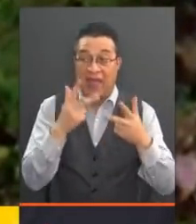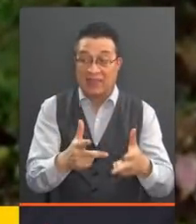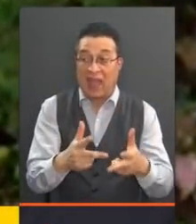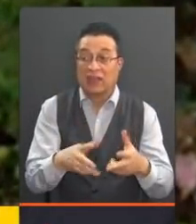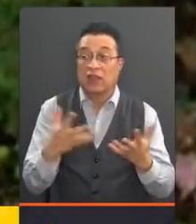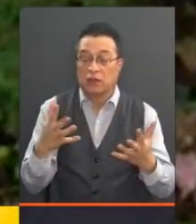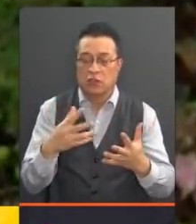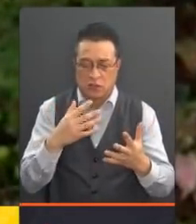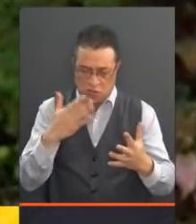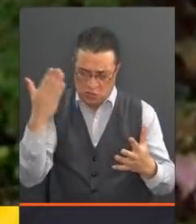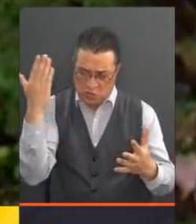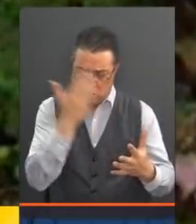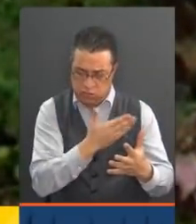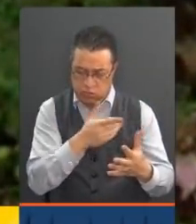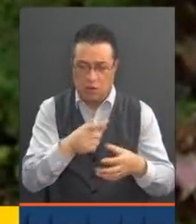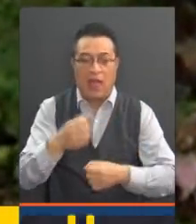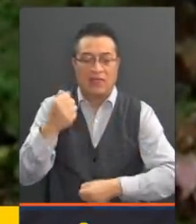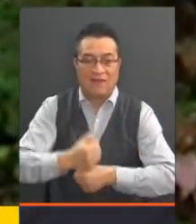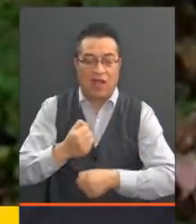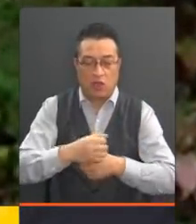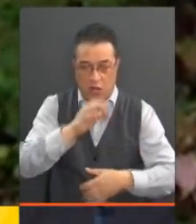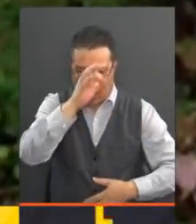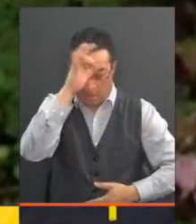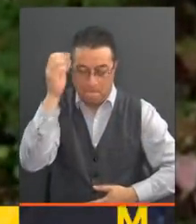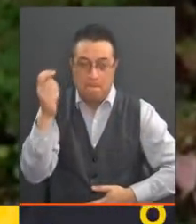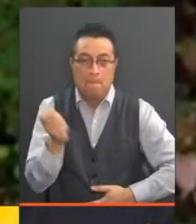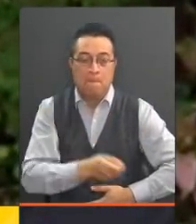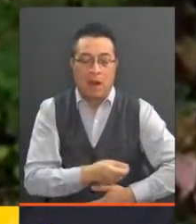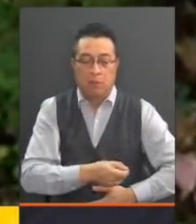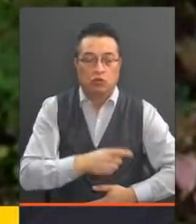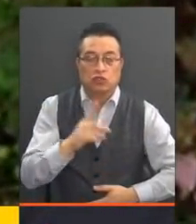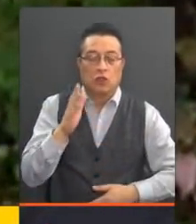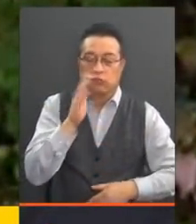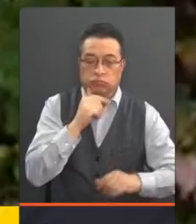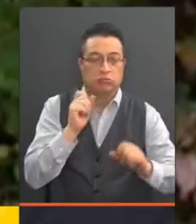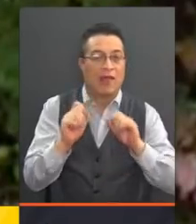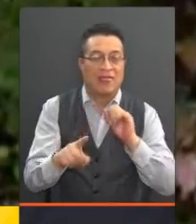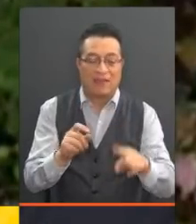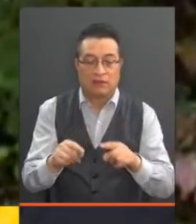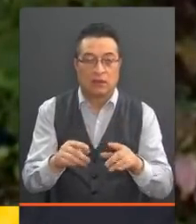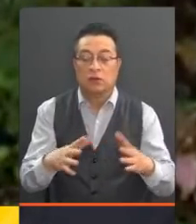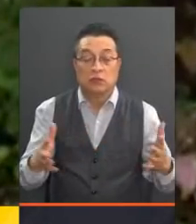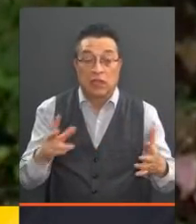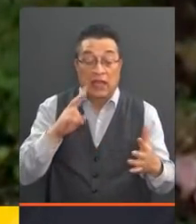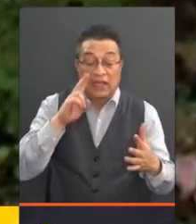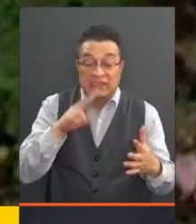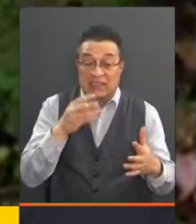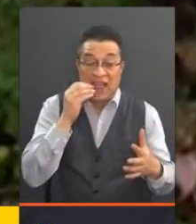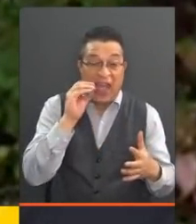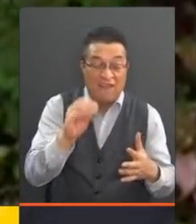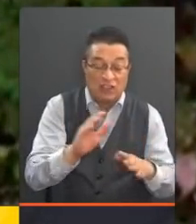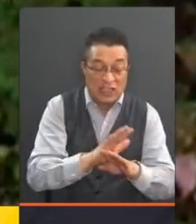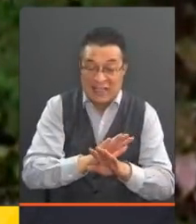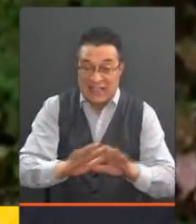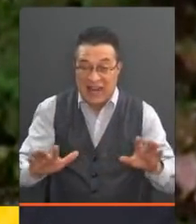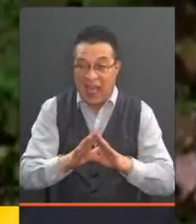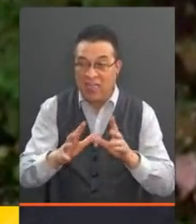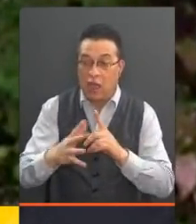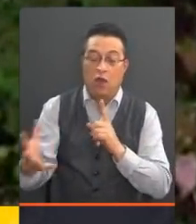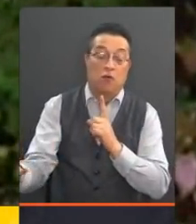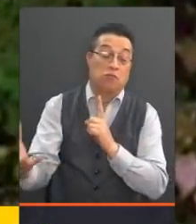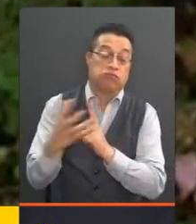mansalva, a trabajadores mapuches indefensos, cuando de la nada, sin advertencia alguna, fueron